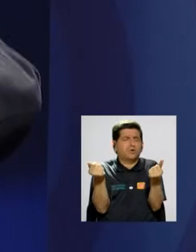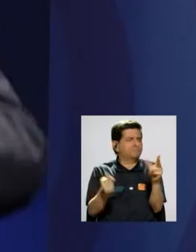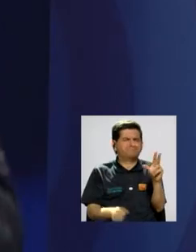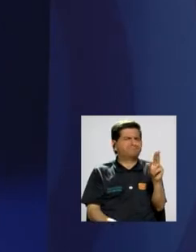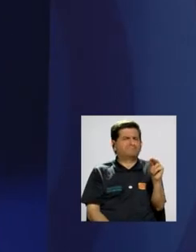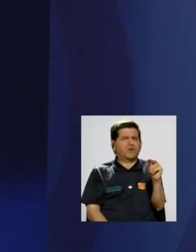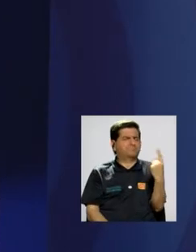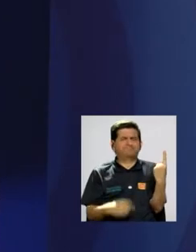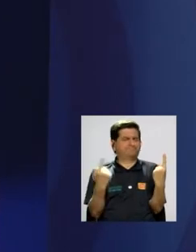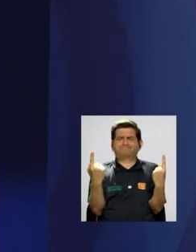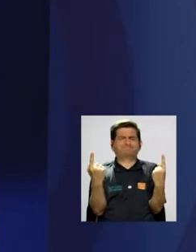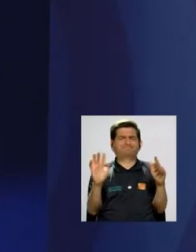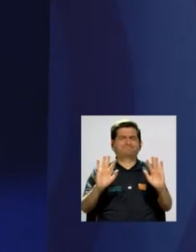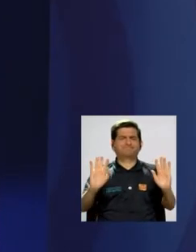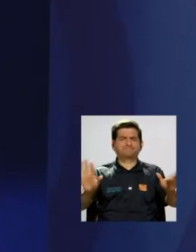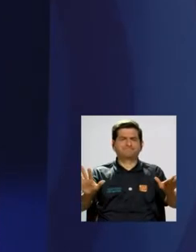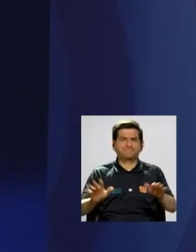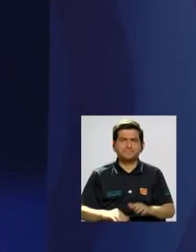Porque